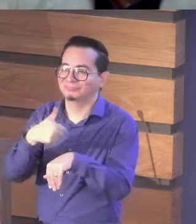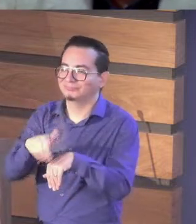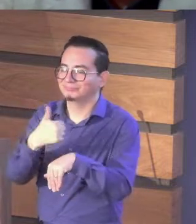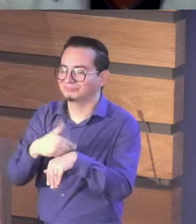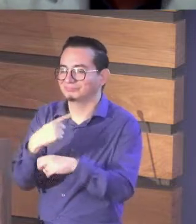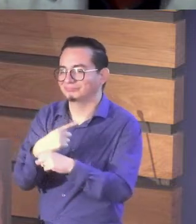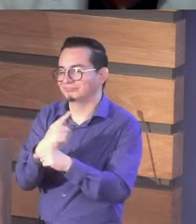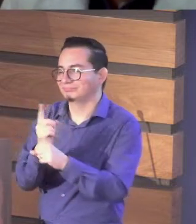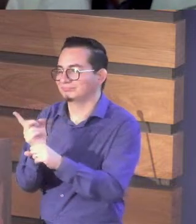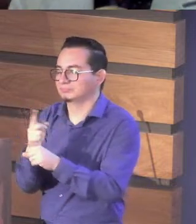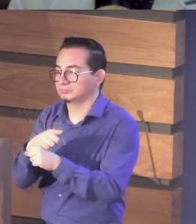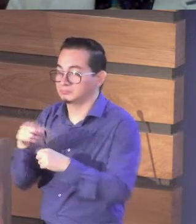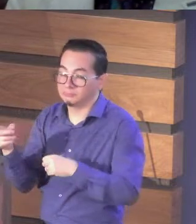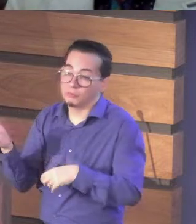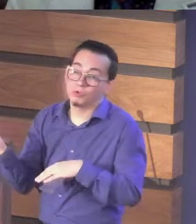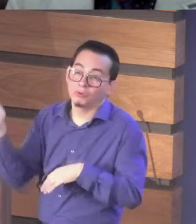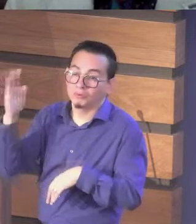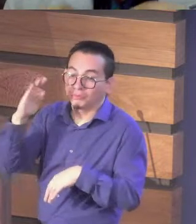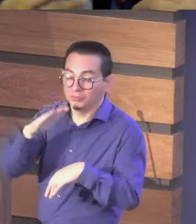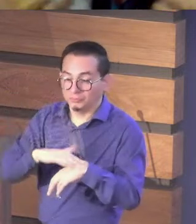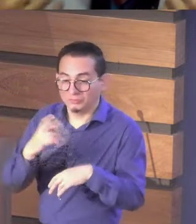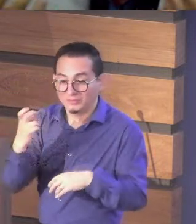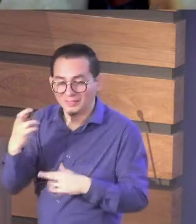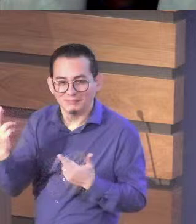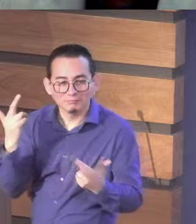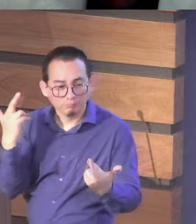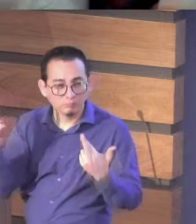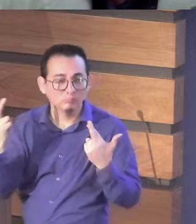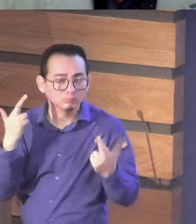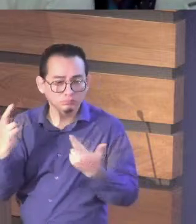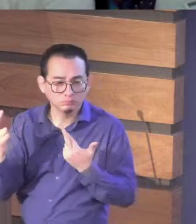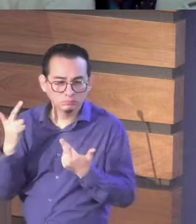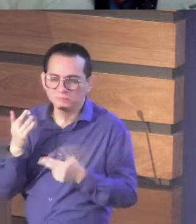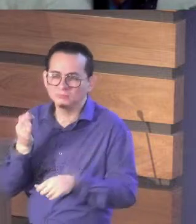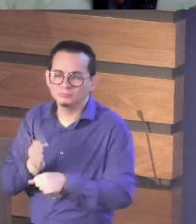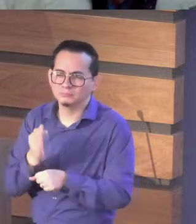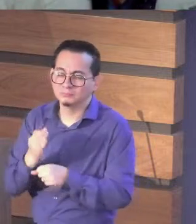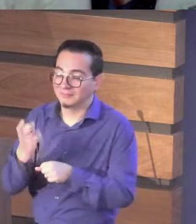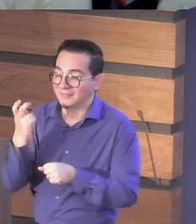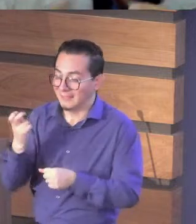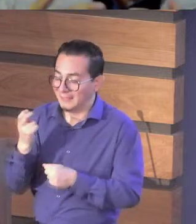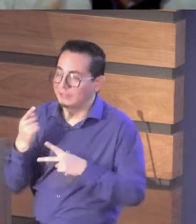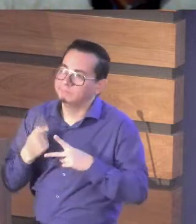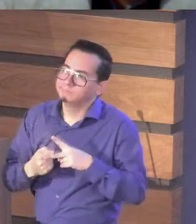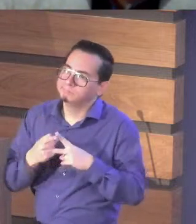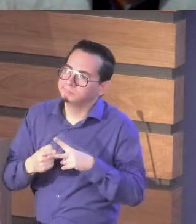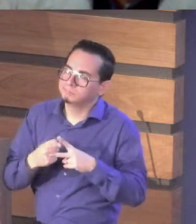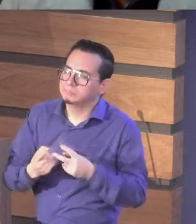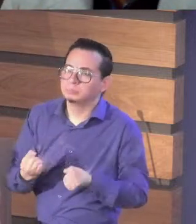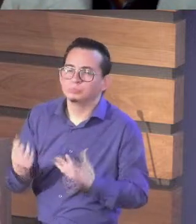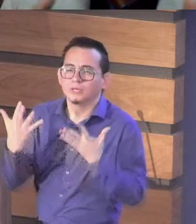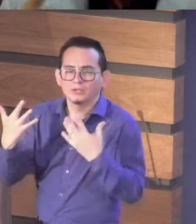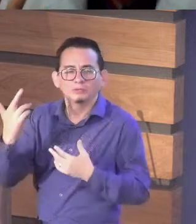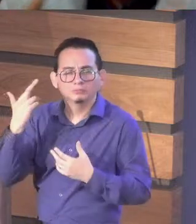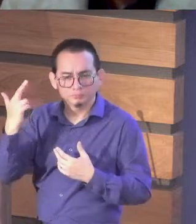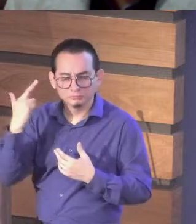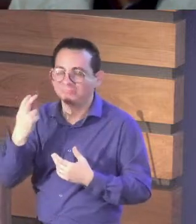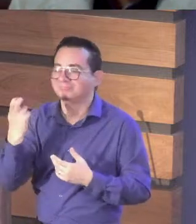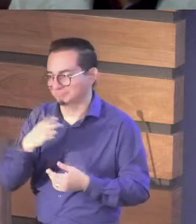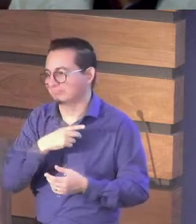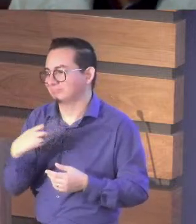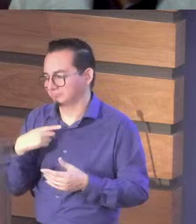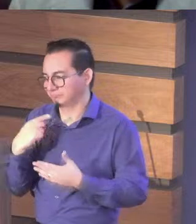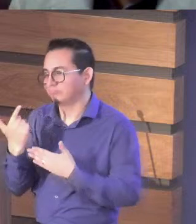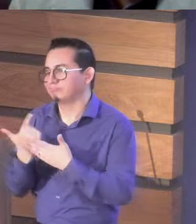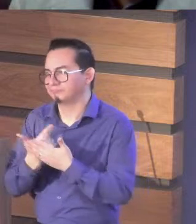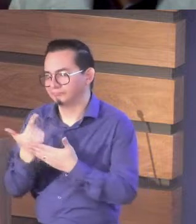embargo, para poder hacer una dosis de ruido hay que hacer varios cálculos, pero el sonómetro es un